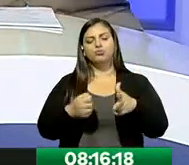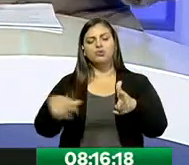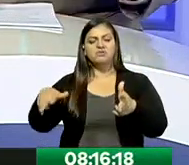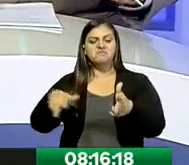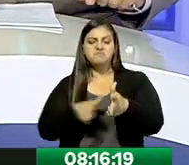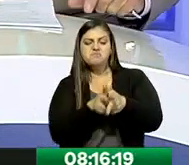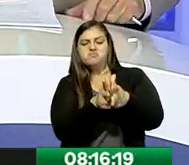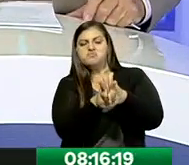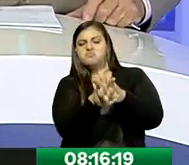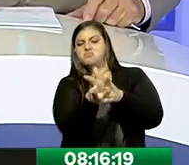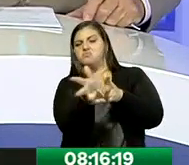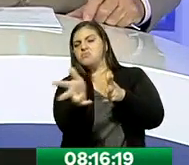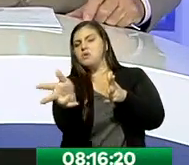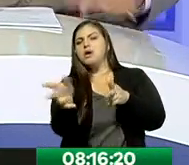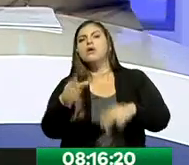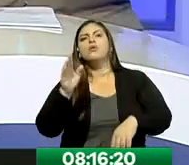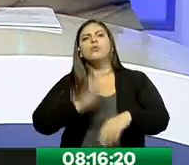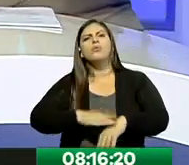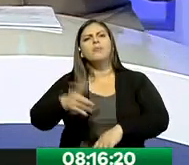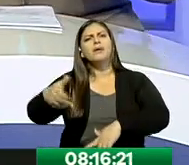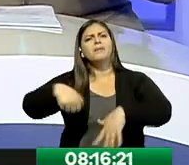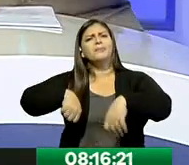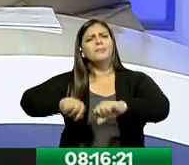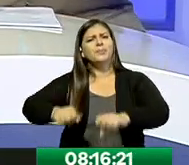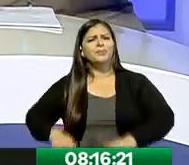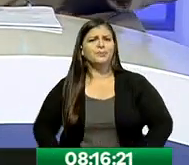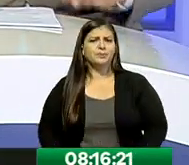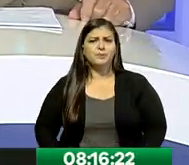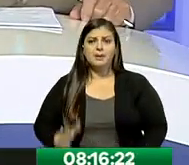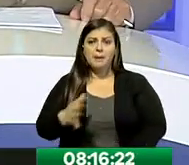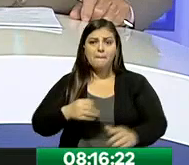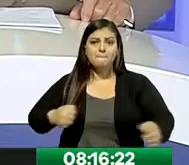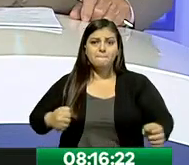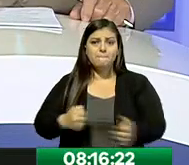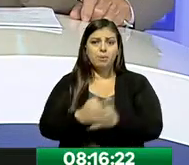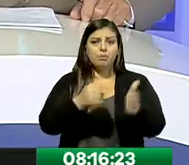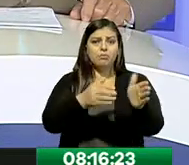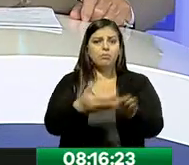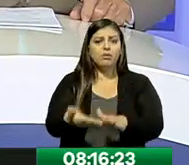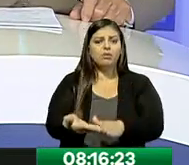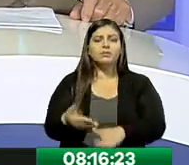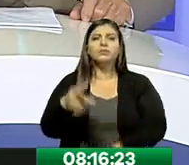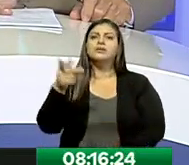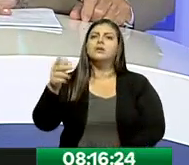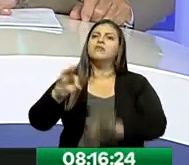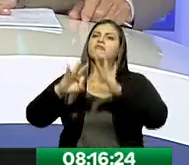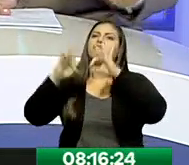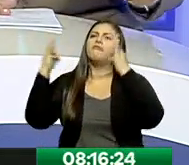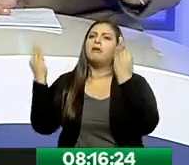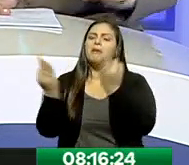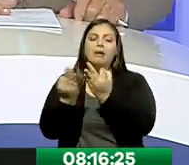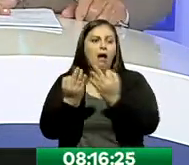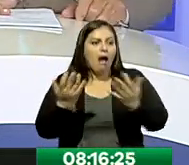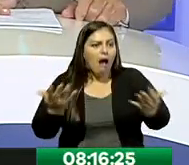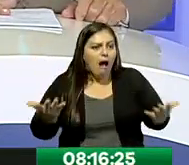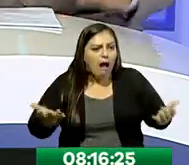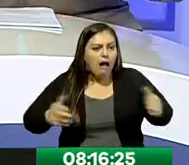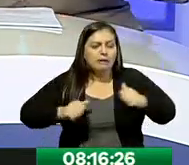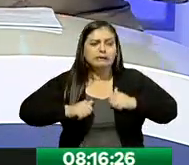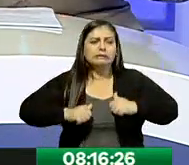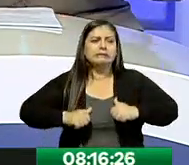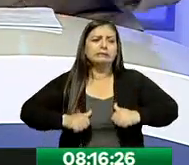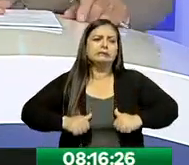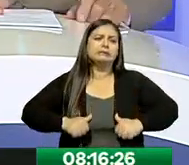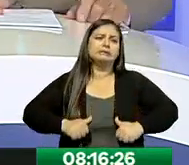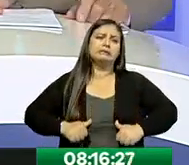está un lamentable hecho. ¿Quién queda sufriendo? La familia. Él ya pasó a mejor vida, lamentablemente. La familia